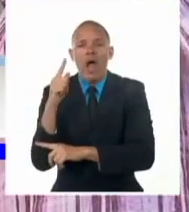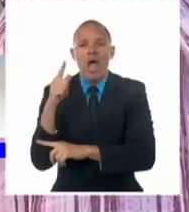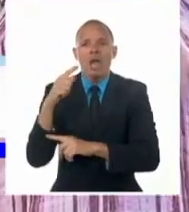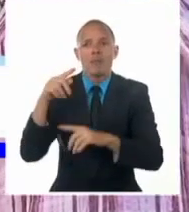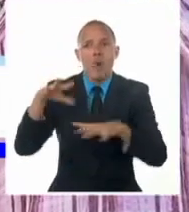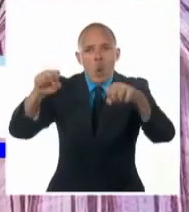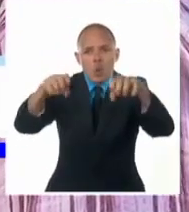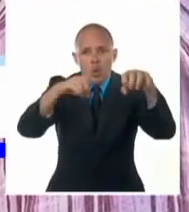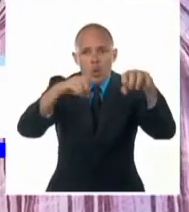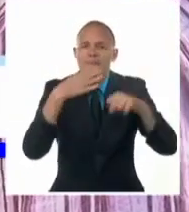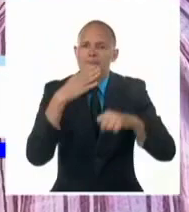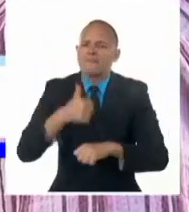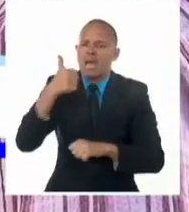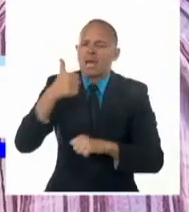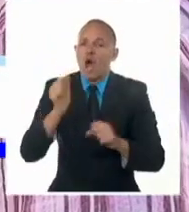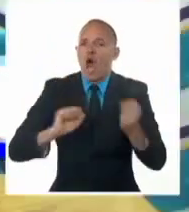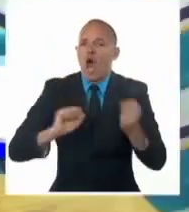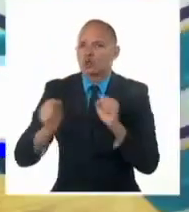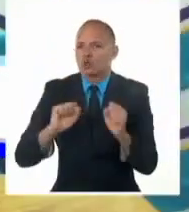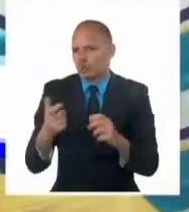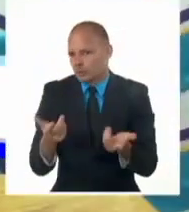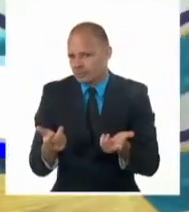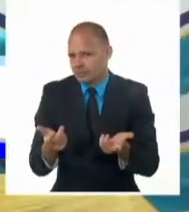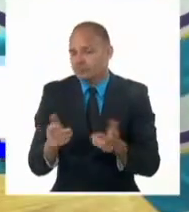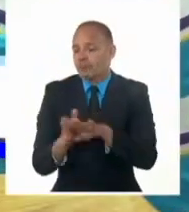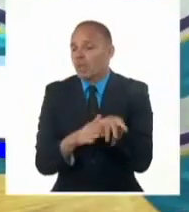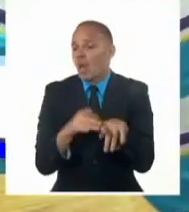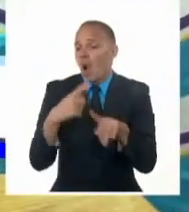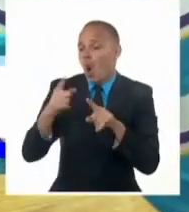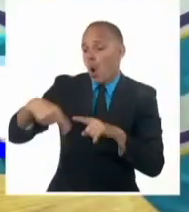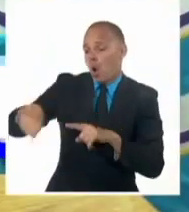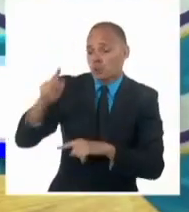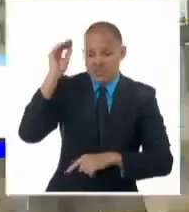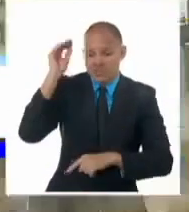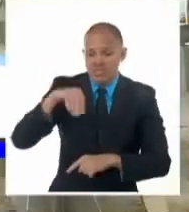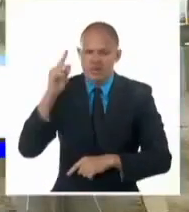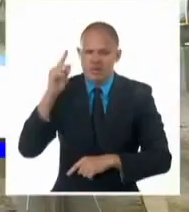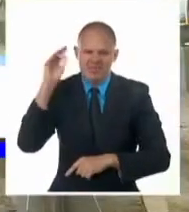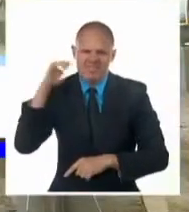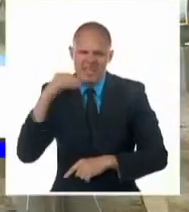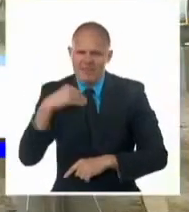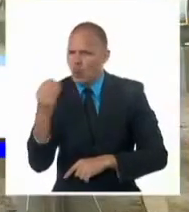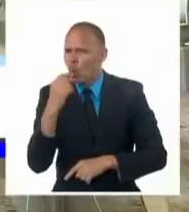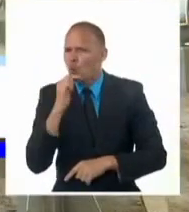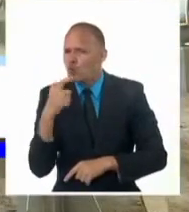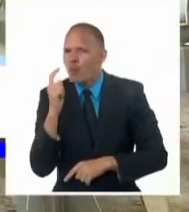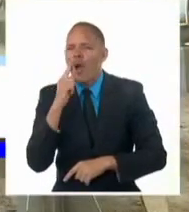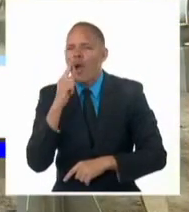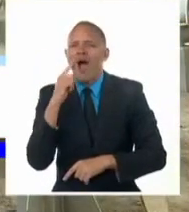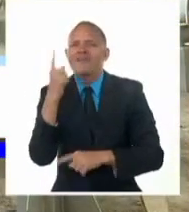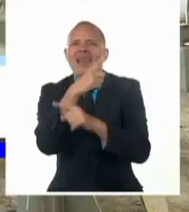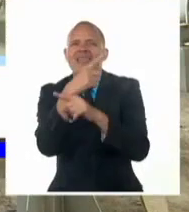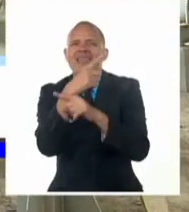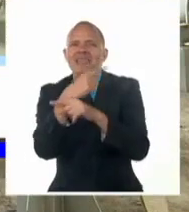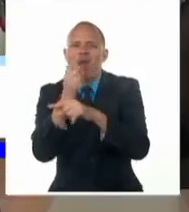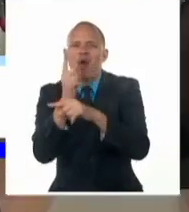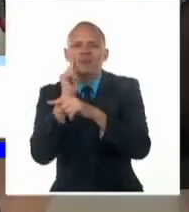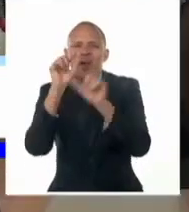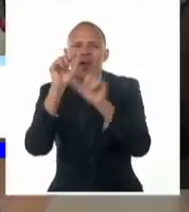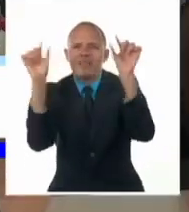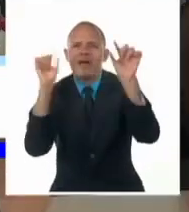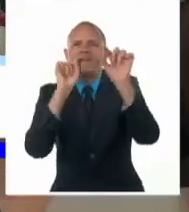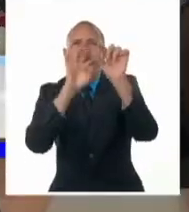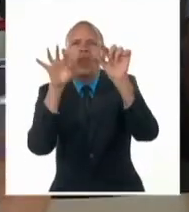las autolecturas en entidades estatales, fue asunto argumentado. La electricidad hay que